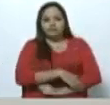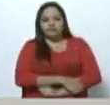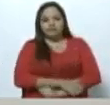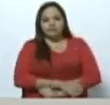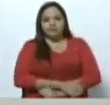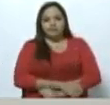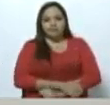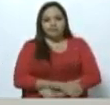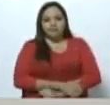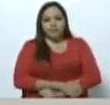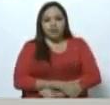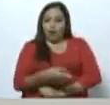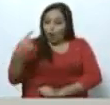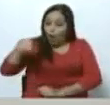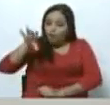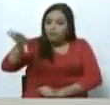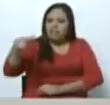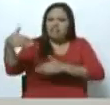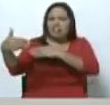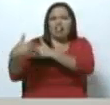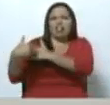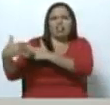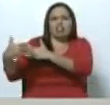Mientras nos atacan, algunos